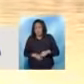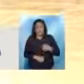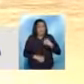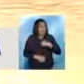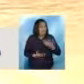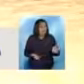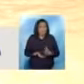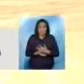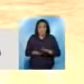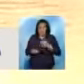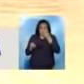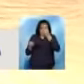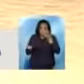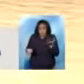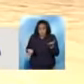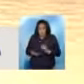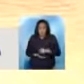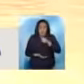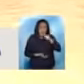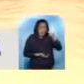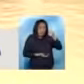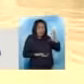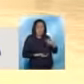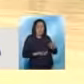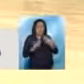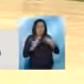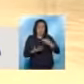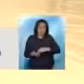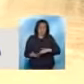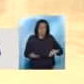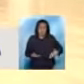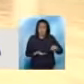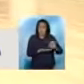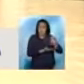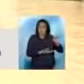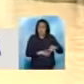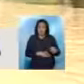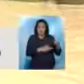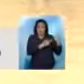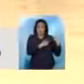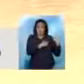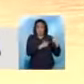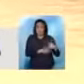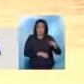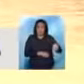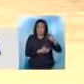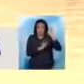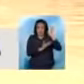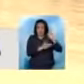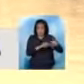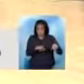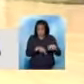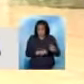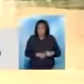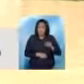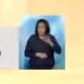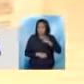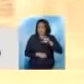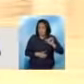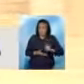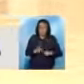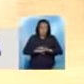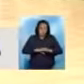Lamentablemente no hay más información al respecto porque ayer conversábamos con la ministra de Educación encargada de la región Piura, Marilú Martens, y lo que nos había dicho es que se había preparado un plan